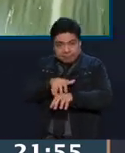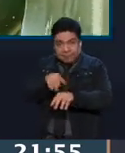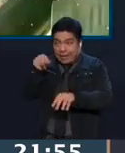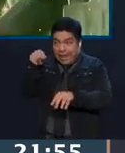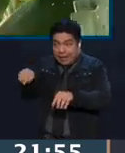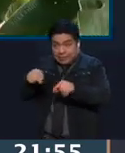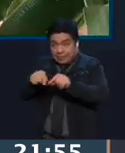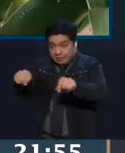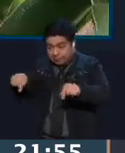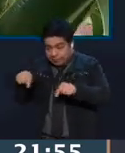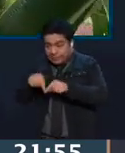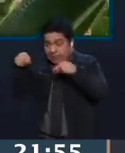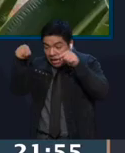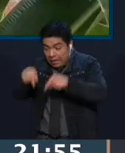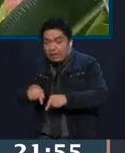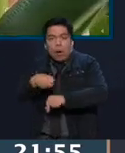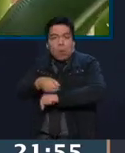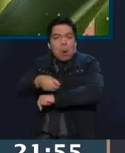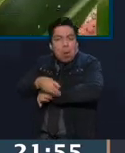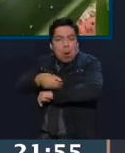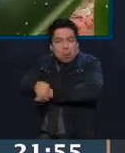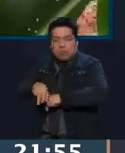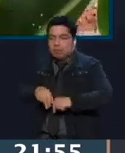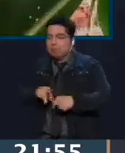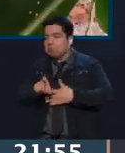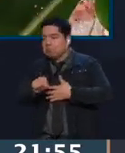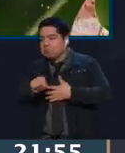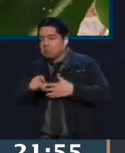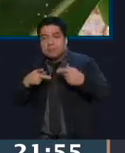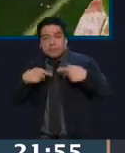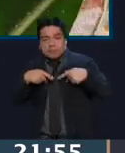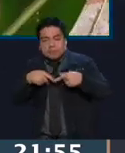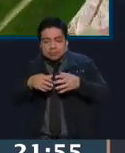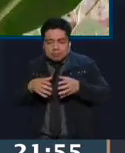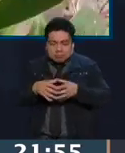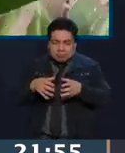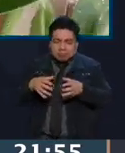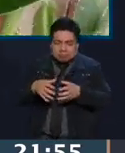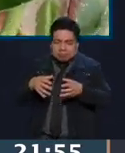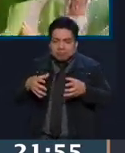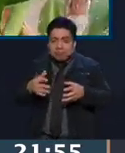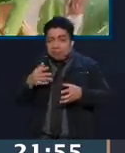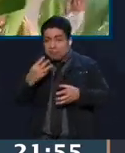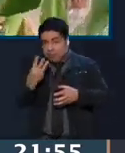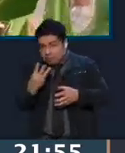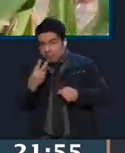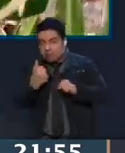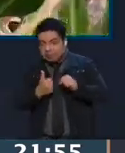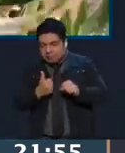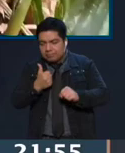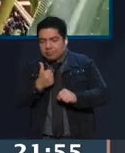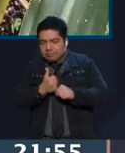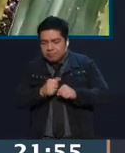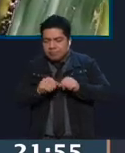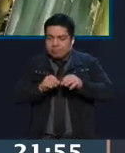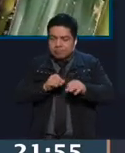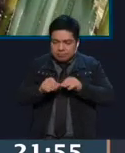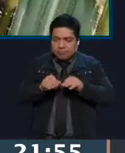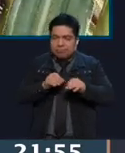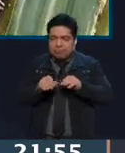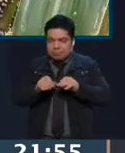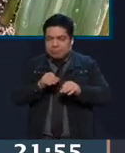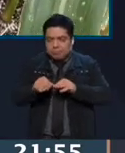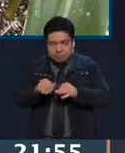en su milpa. Es un grupo de 20 personas, apenas se están conformando, aunque ya llevan 3 años trabajando, es el tercer ciclo de siembra